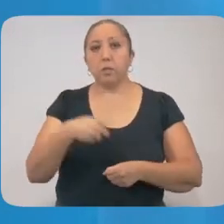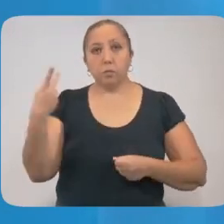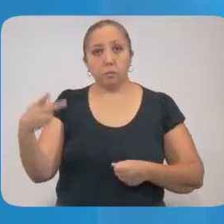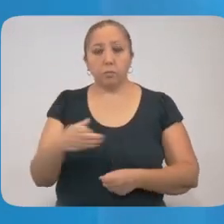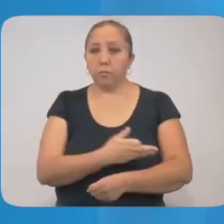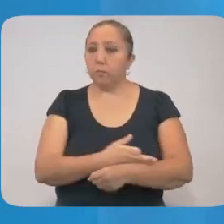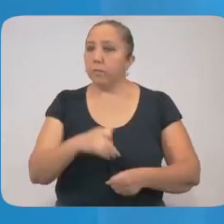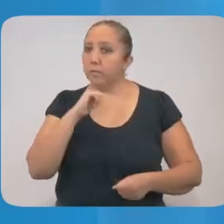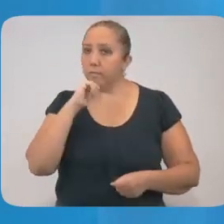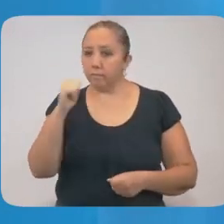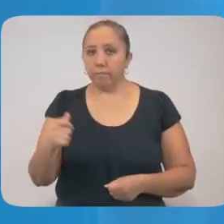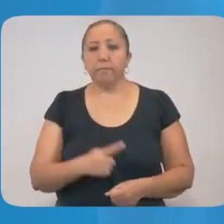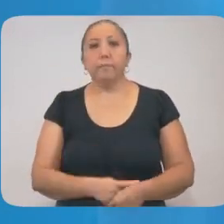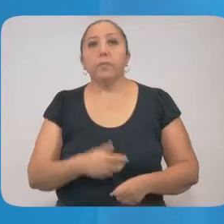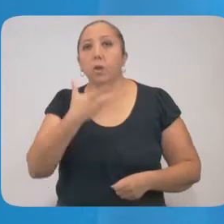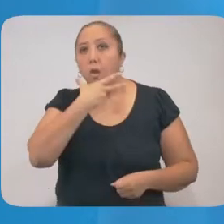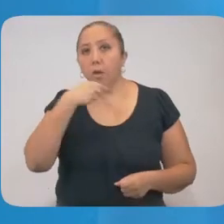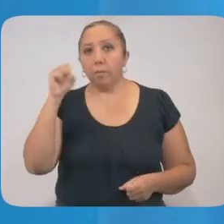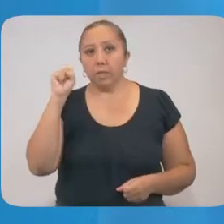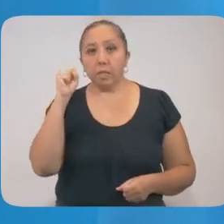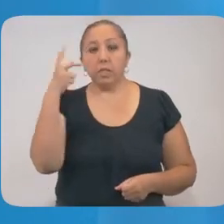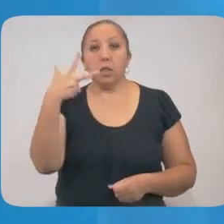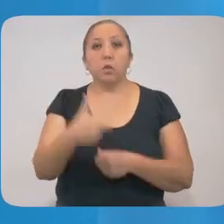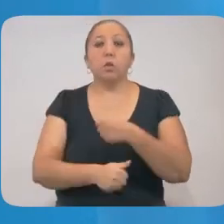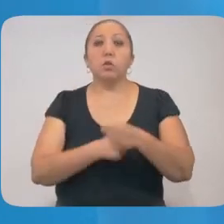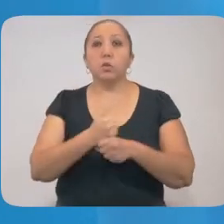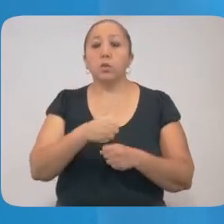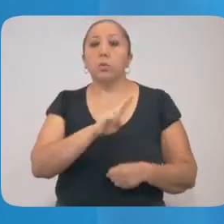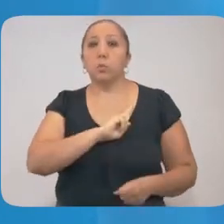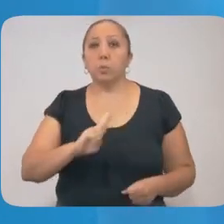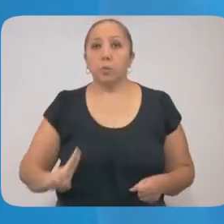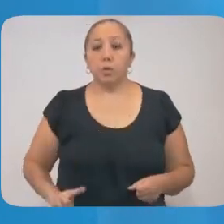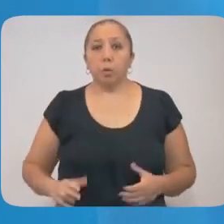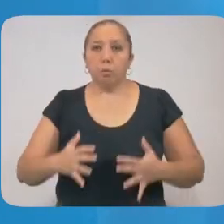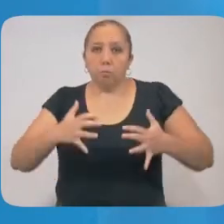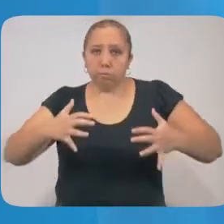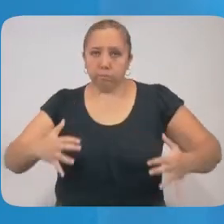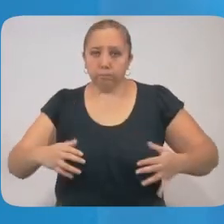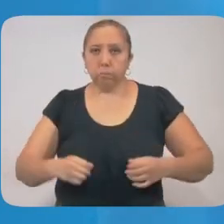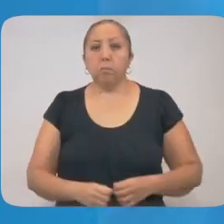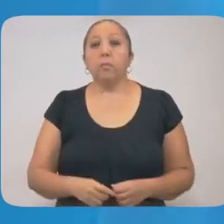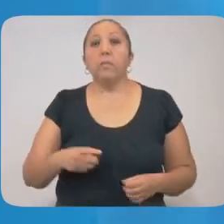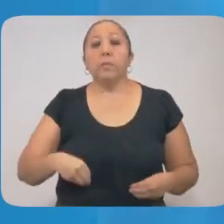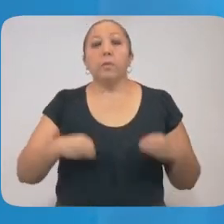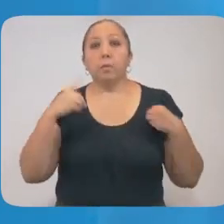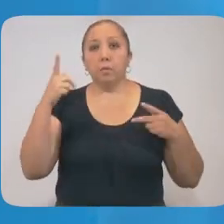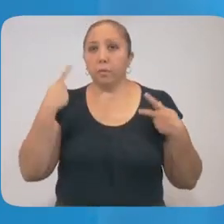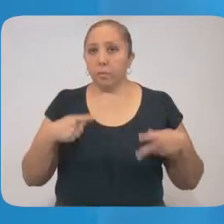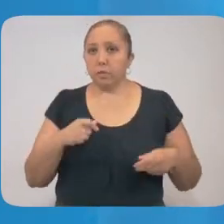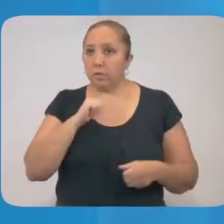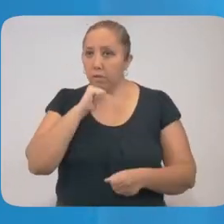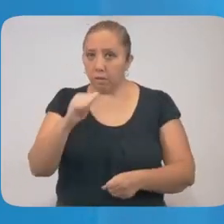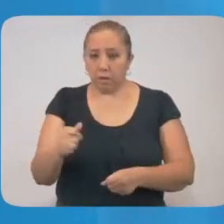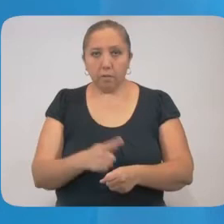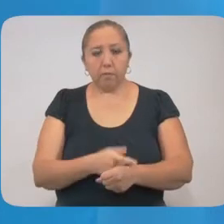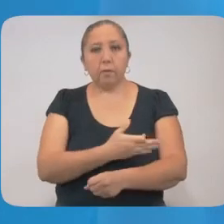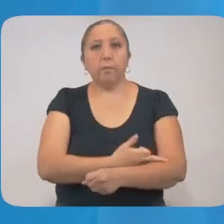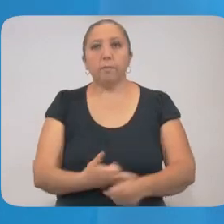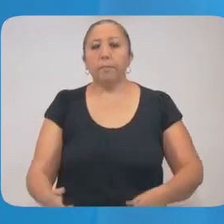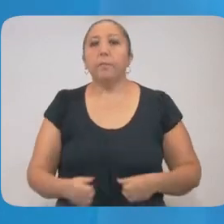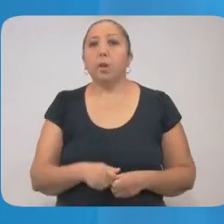no reportan síntomas. Hombre de 68 años, de Umán, con obesidad. Vivía con una persona, la cual está